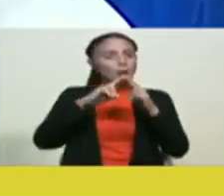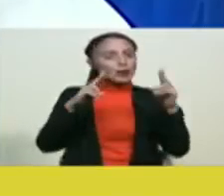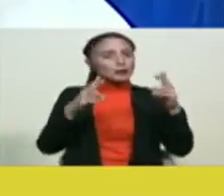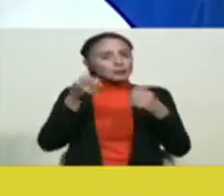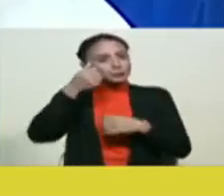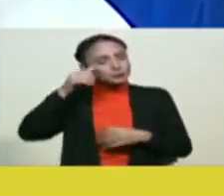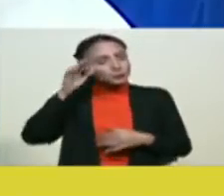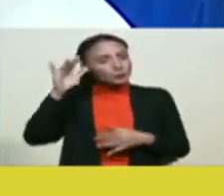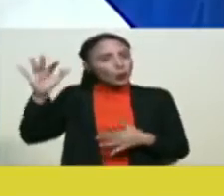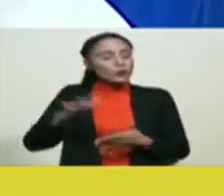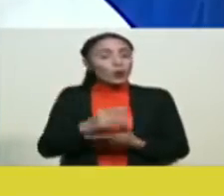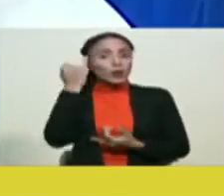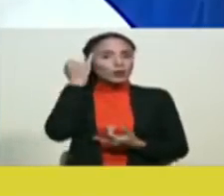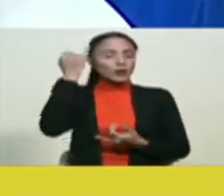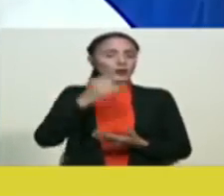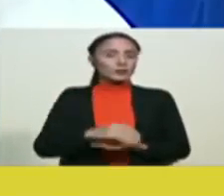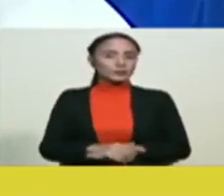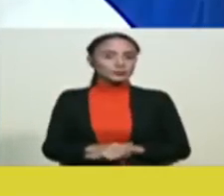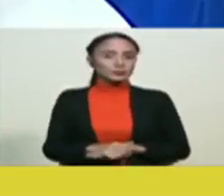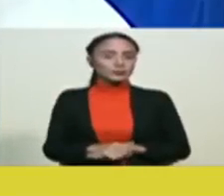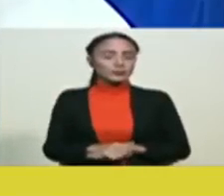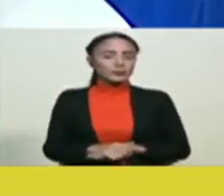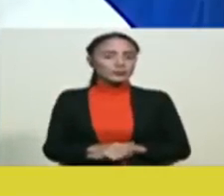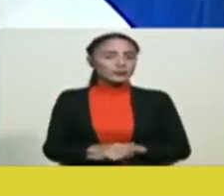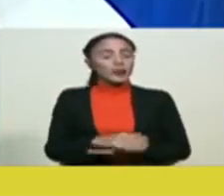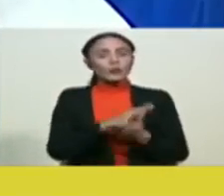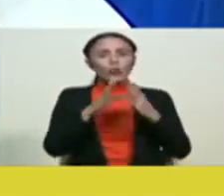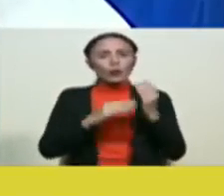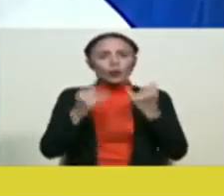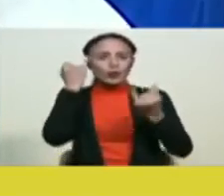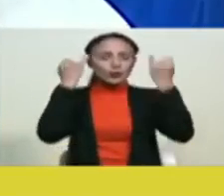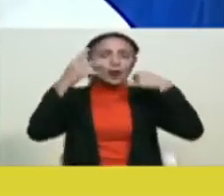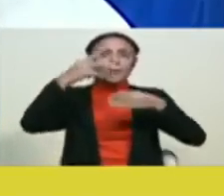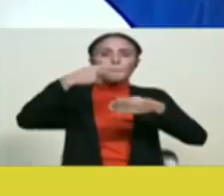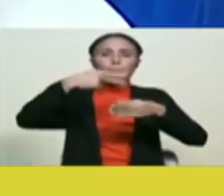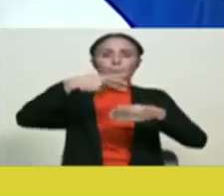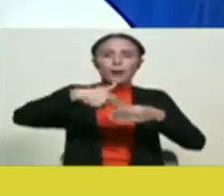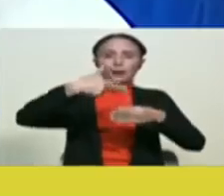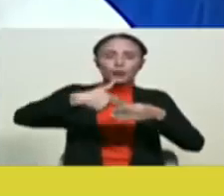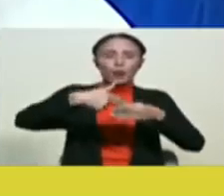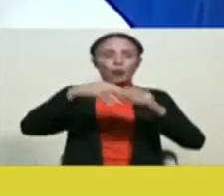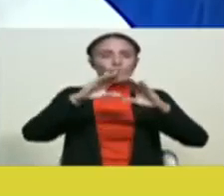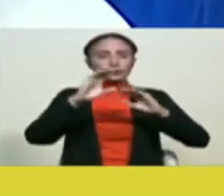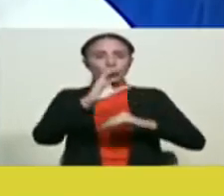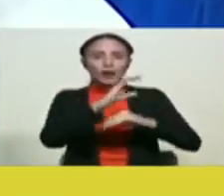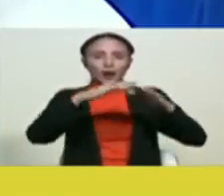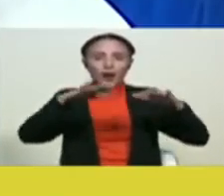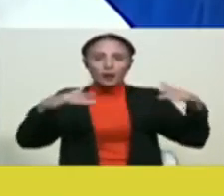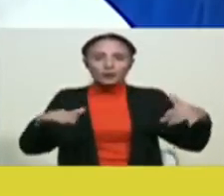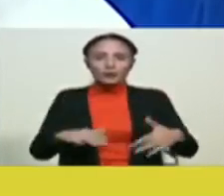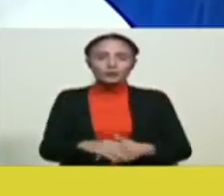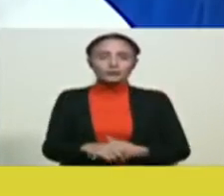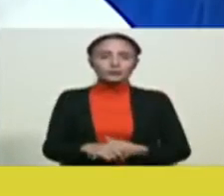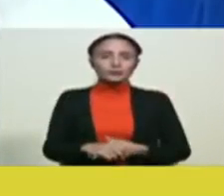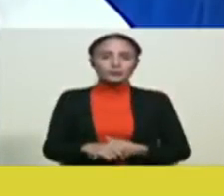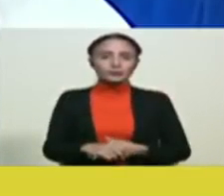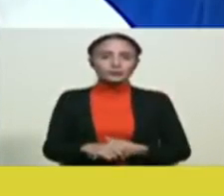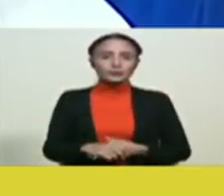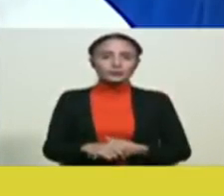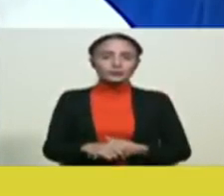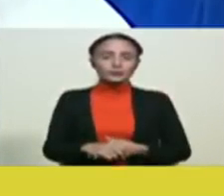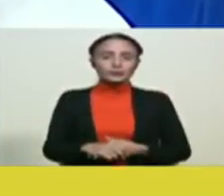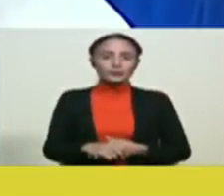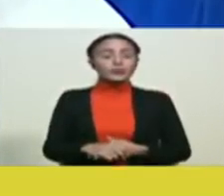los sueños del alba fortalecida repotenciada a los sueños de petrocaribe relanzada los sueños de cuba-